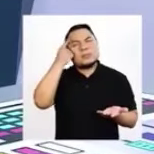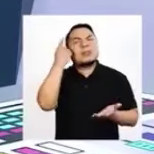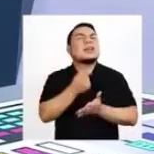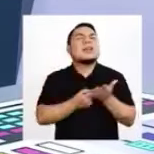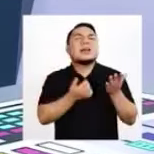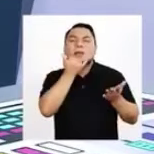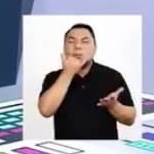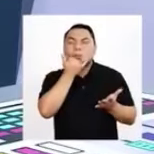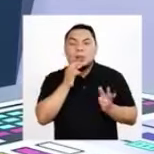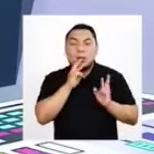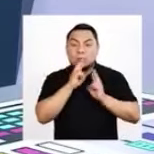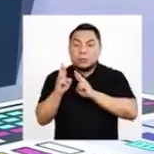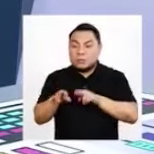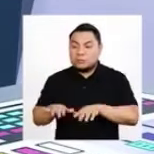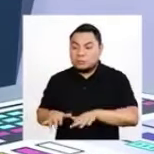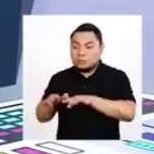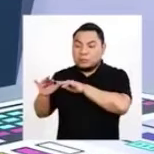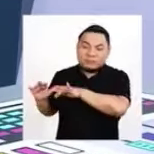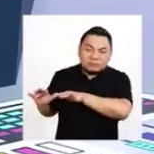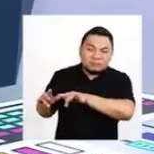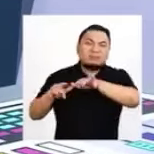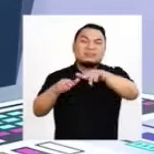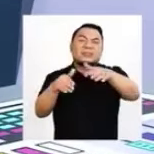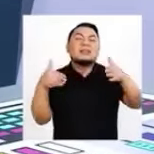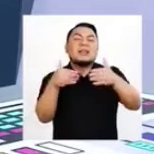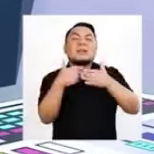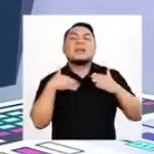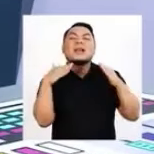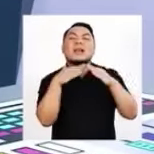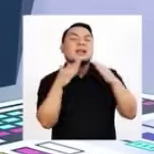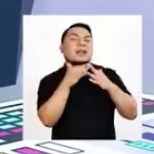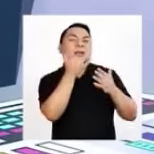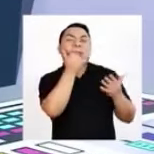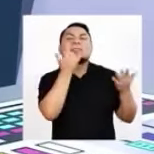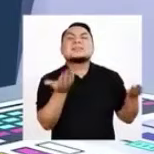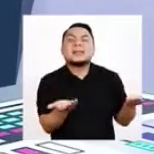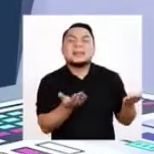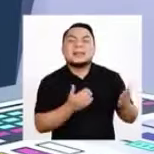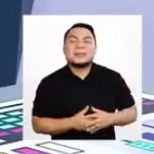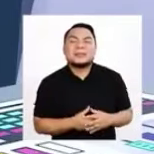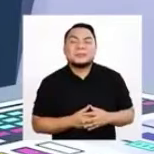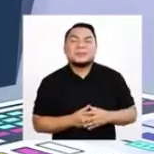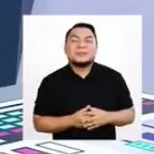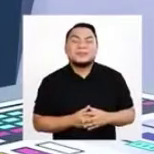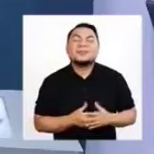¿qué pasaría si se desborda el río que está cerca de mi casa?